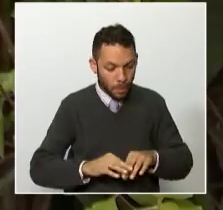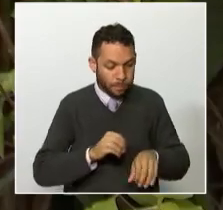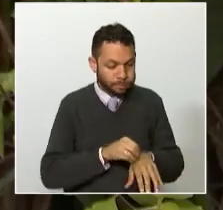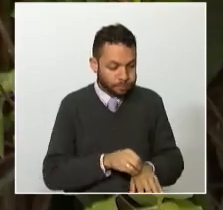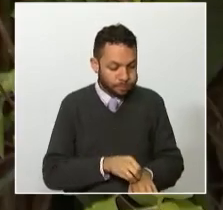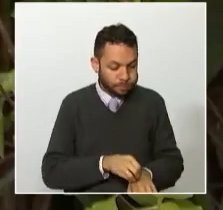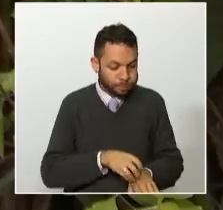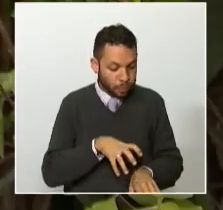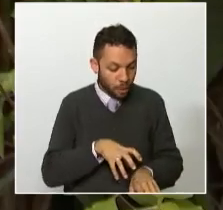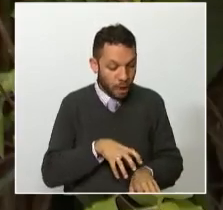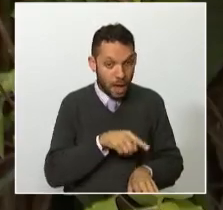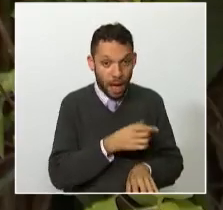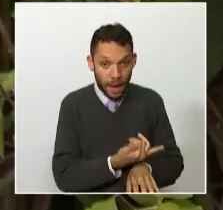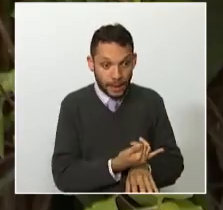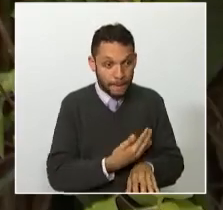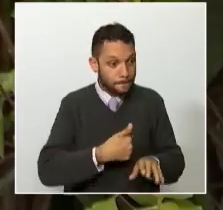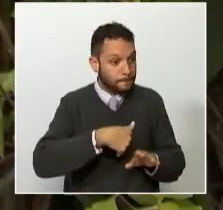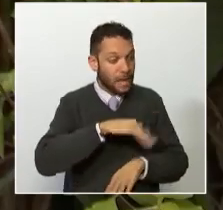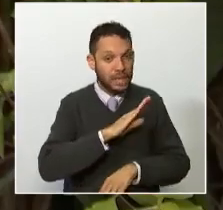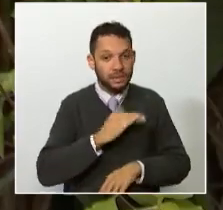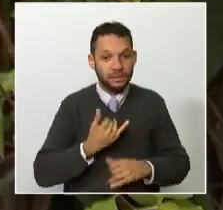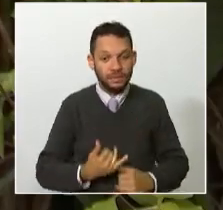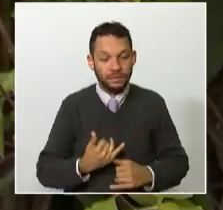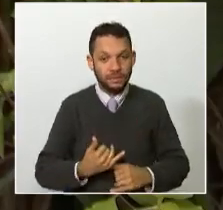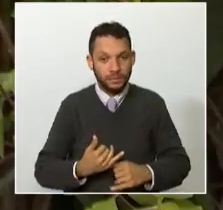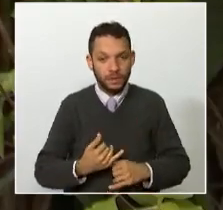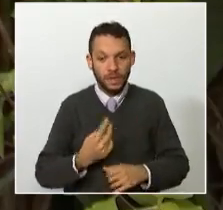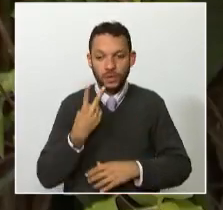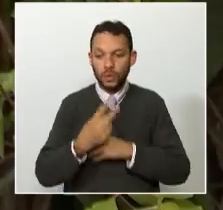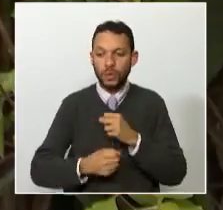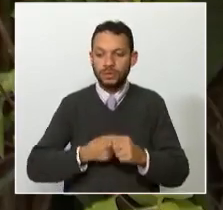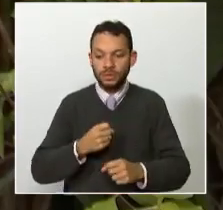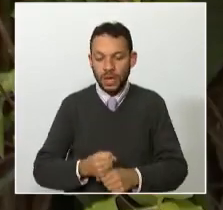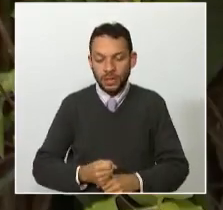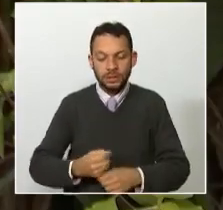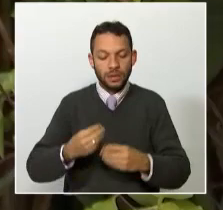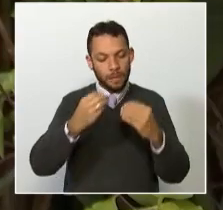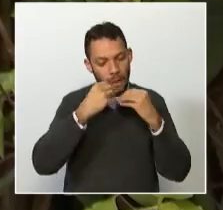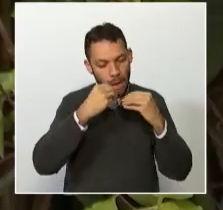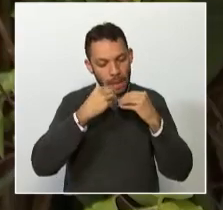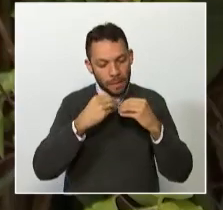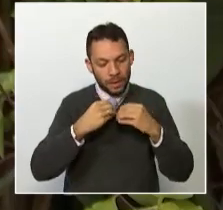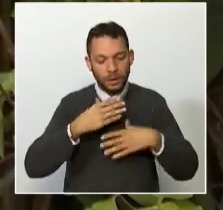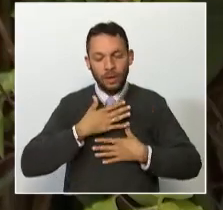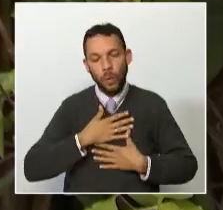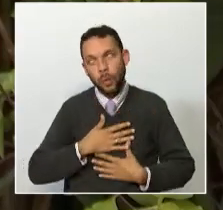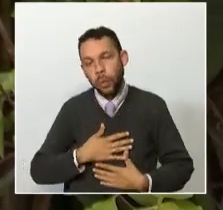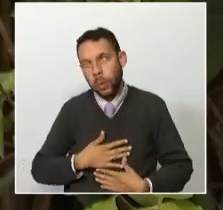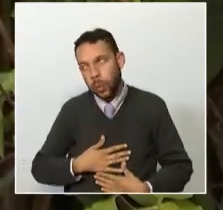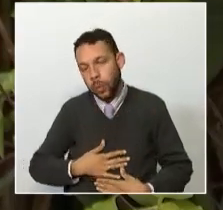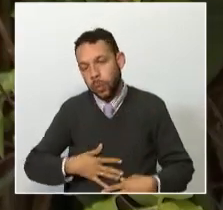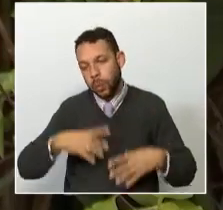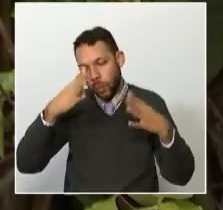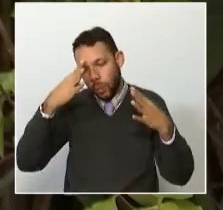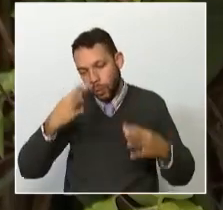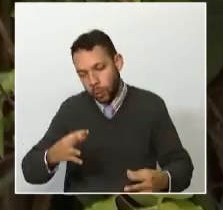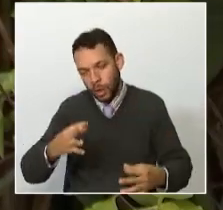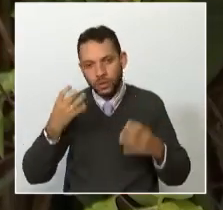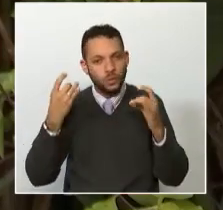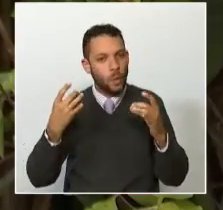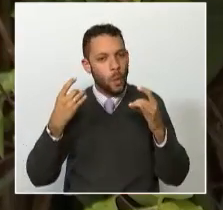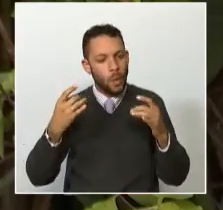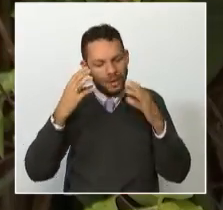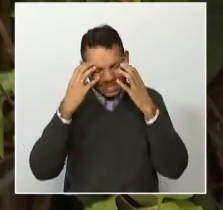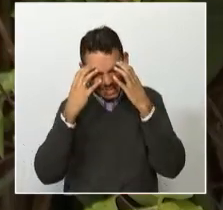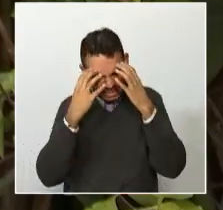aquí, casi llegando al ojo. Me la hicieron hace 2 años y descansé muchísimo de los dolores de cabeza, que